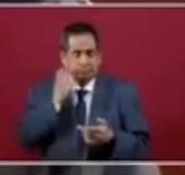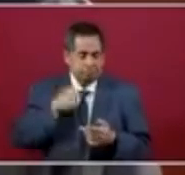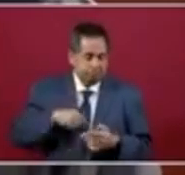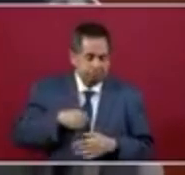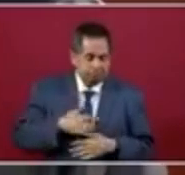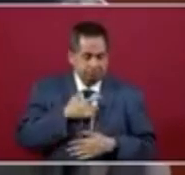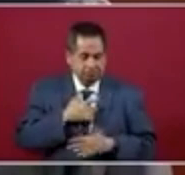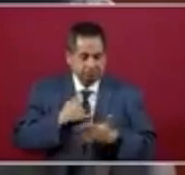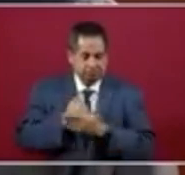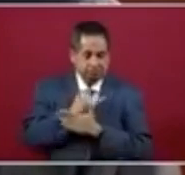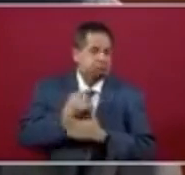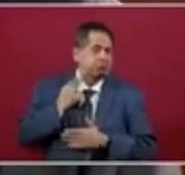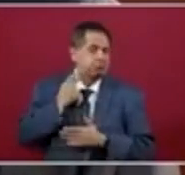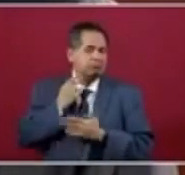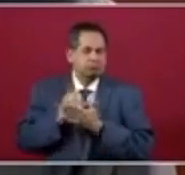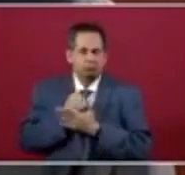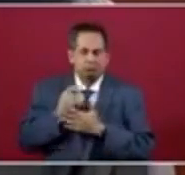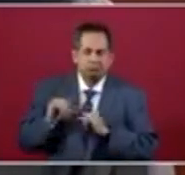decisiones políticas